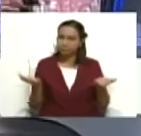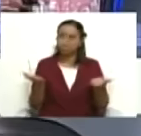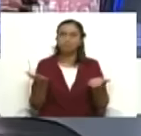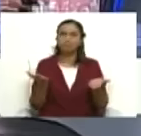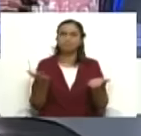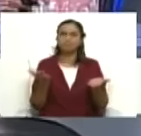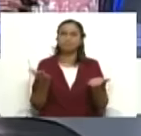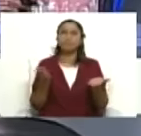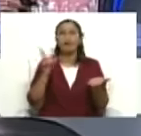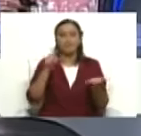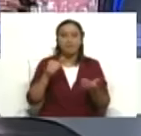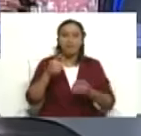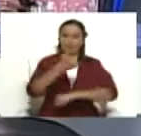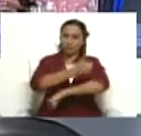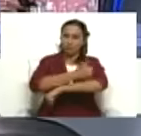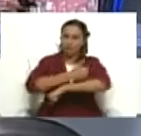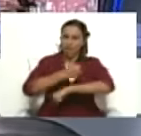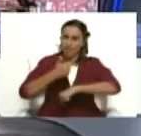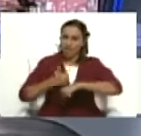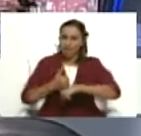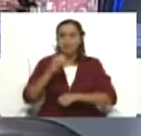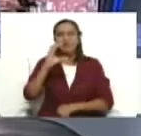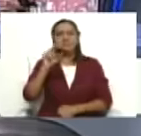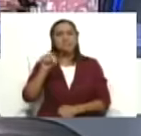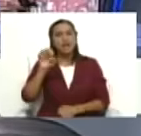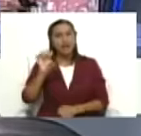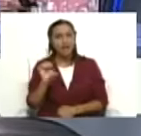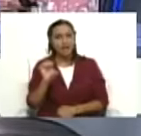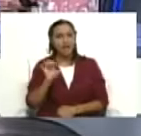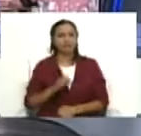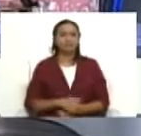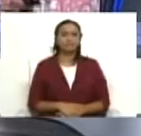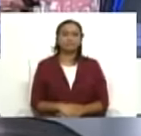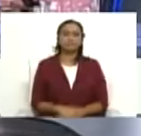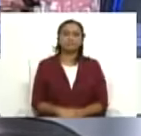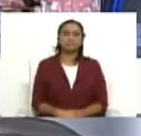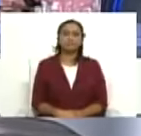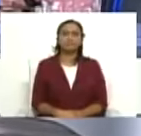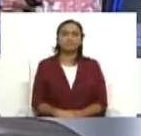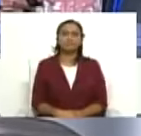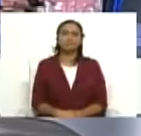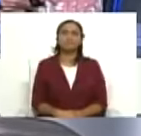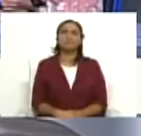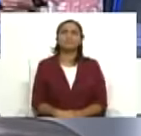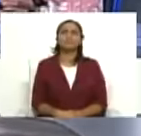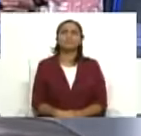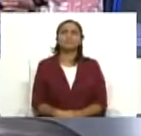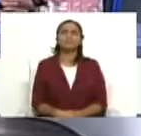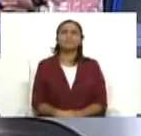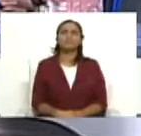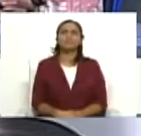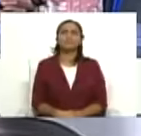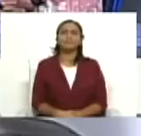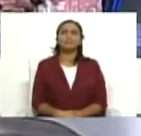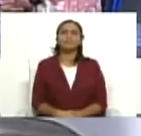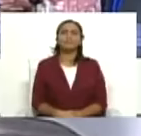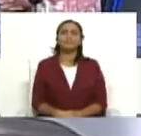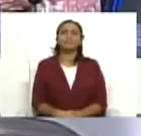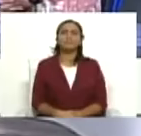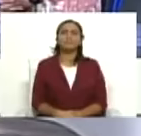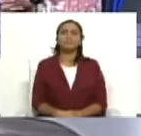rectores, rectoras, personal de el Consejo Nacional